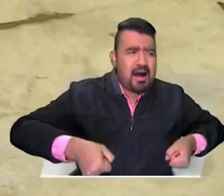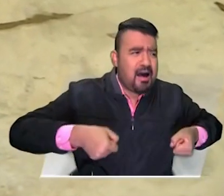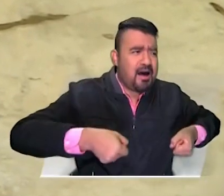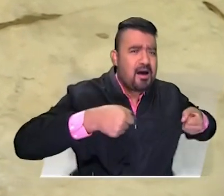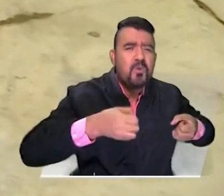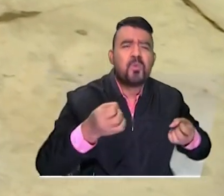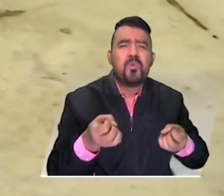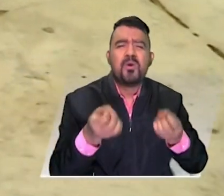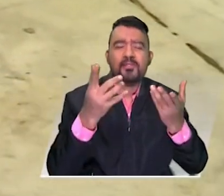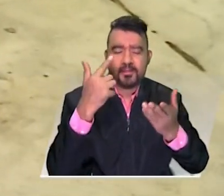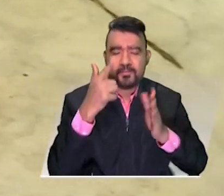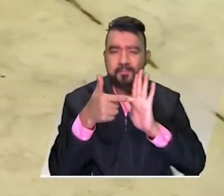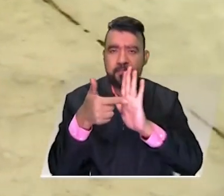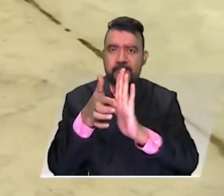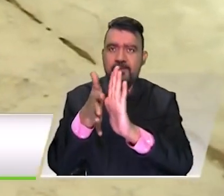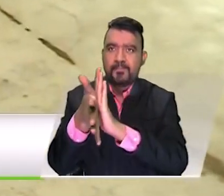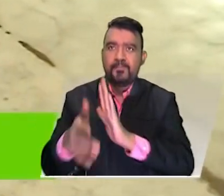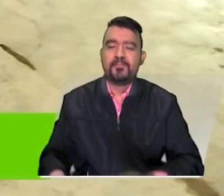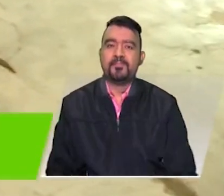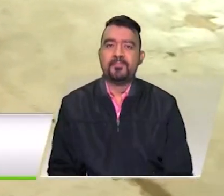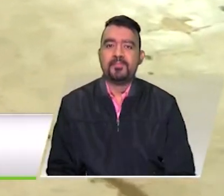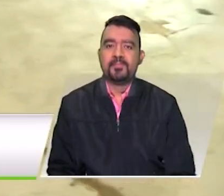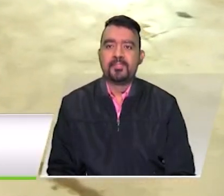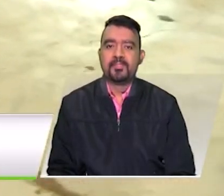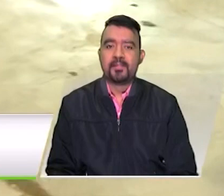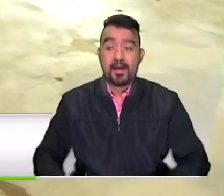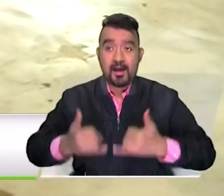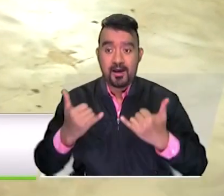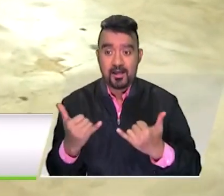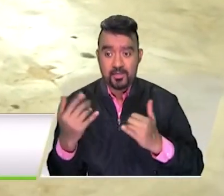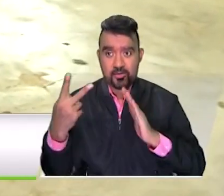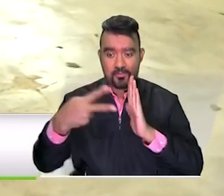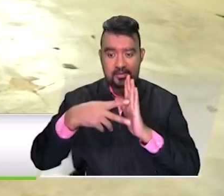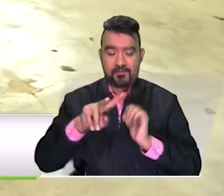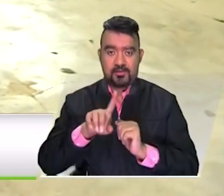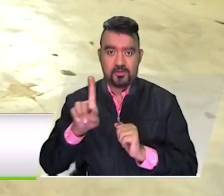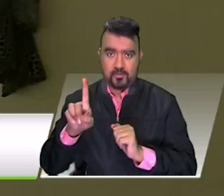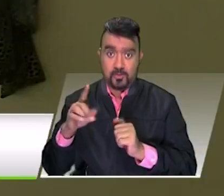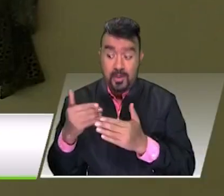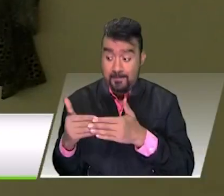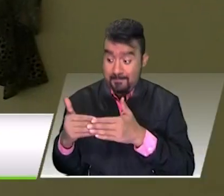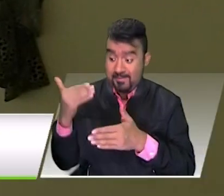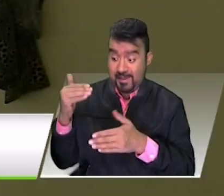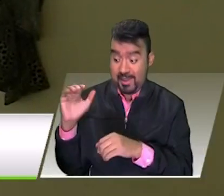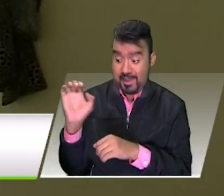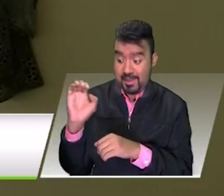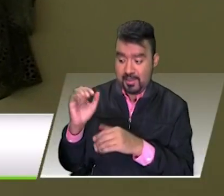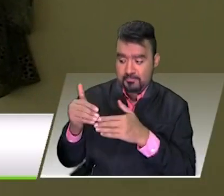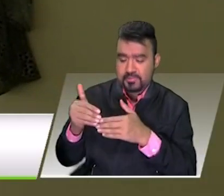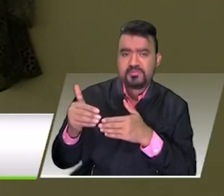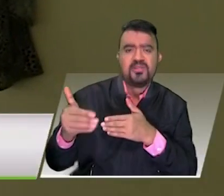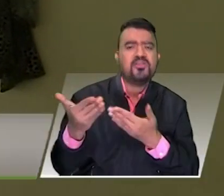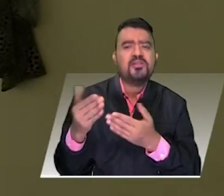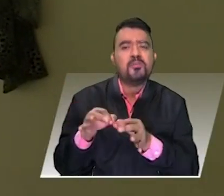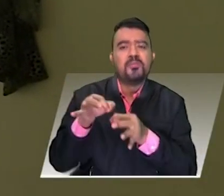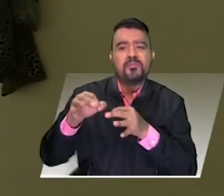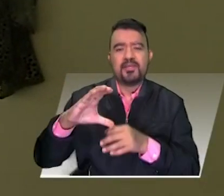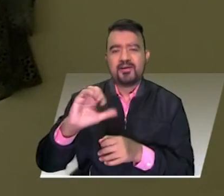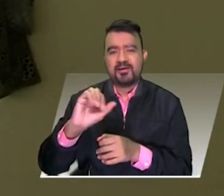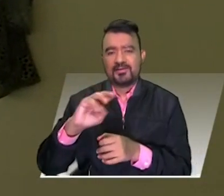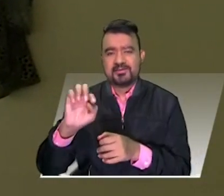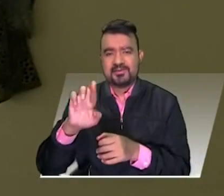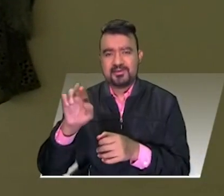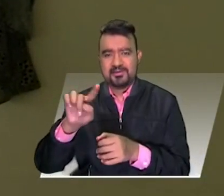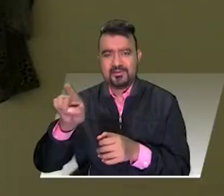los desplazamientos comenzaron temprano en el año 2021 en antioquia el municipio de cáceres en el bajo cauca antioqueño